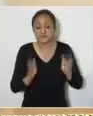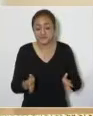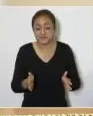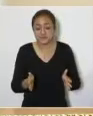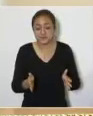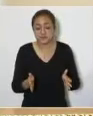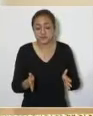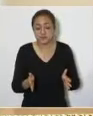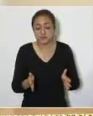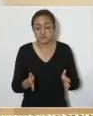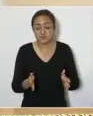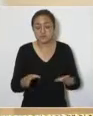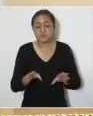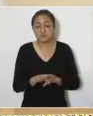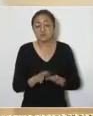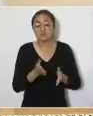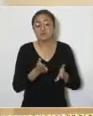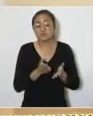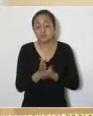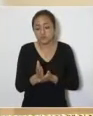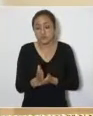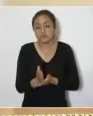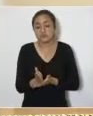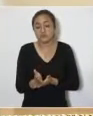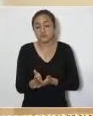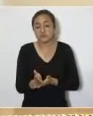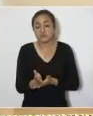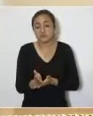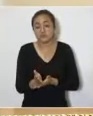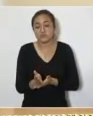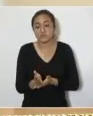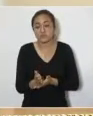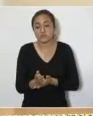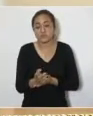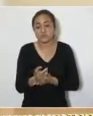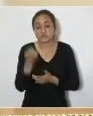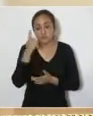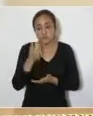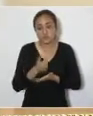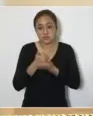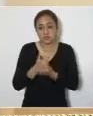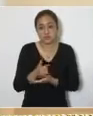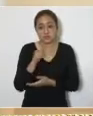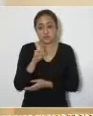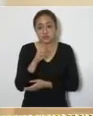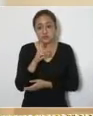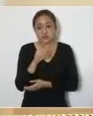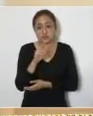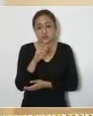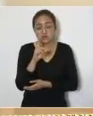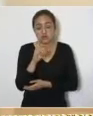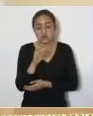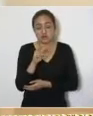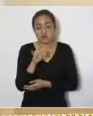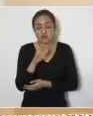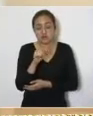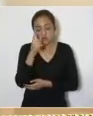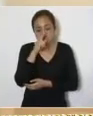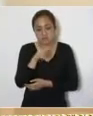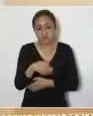este una ruta de favor de eduardo rivera en la cantidad en buscar